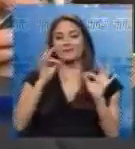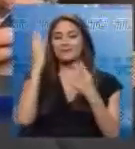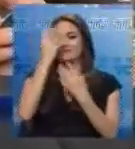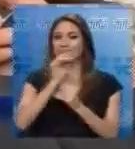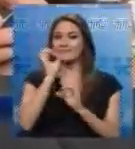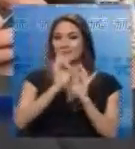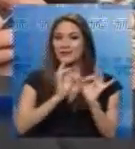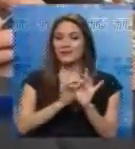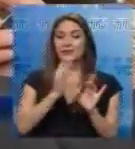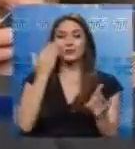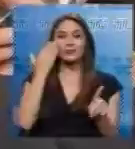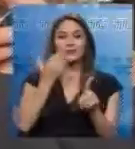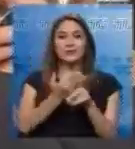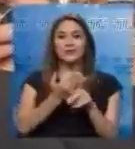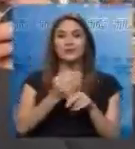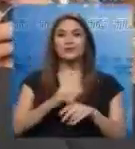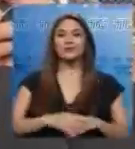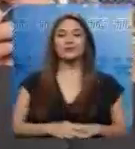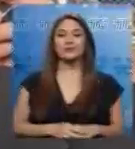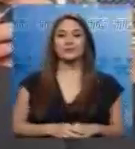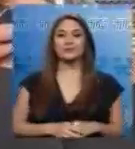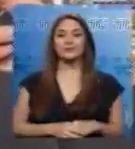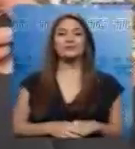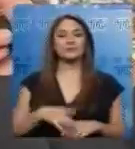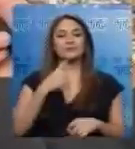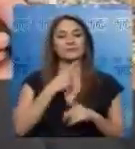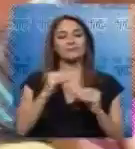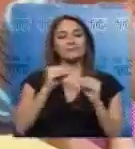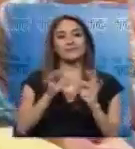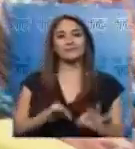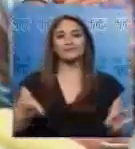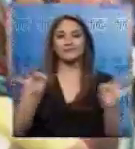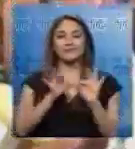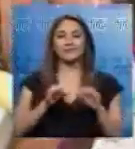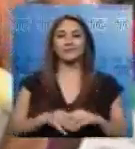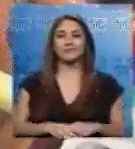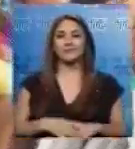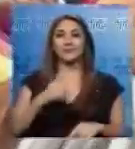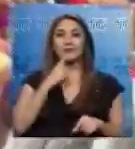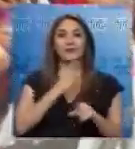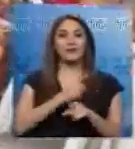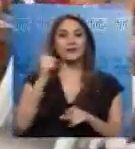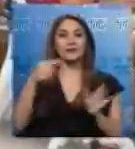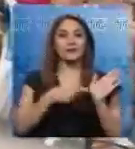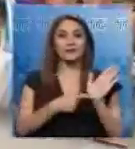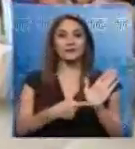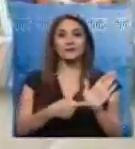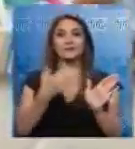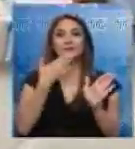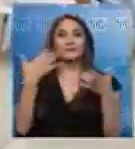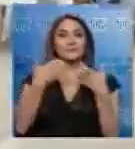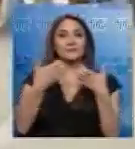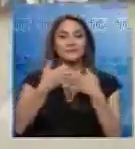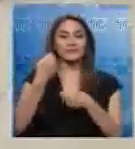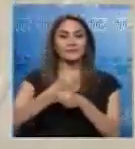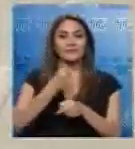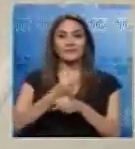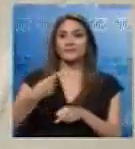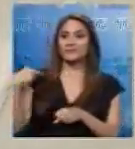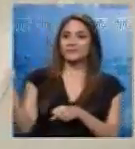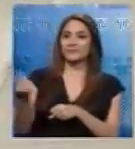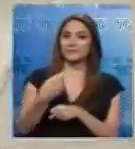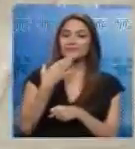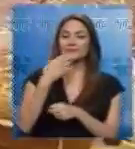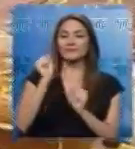Con retos, pero se lo ha logrado, que es lo que es lo más importante. Es así como demostraron el trabajo en equipo y las actividades que se